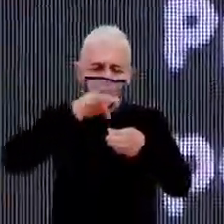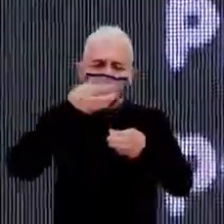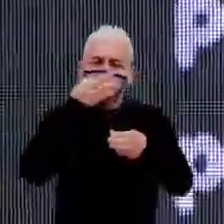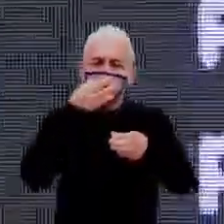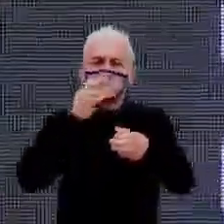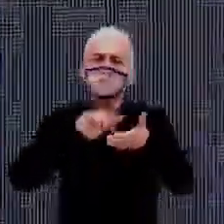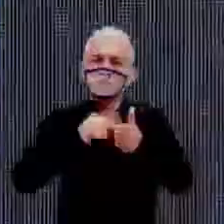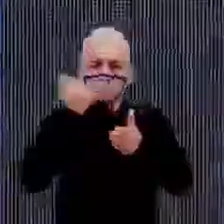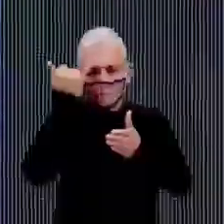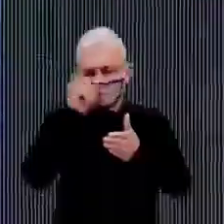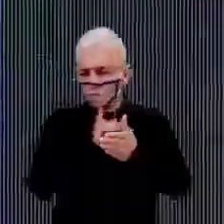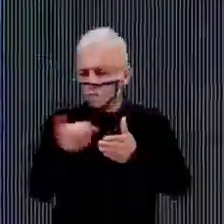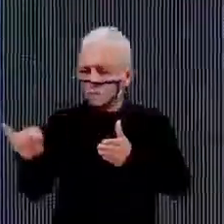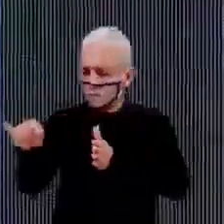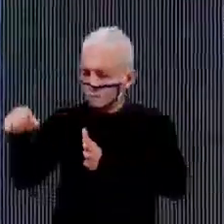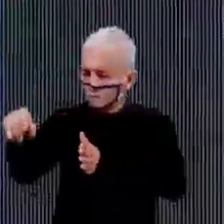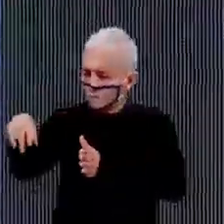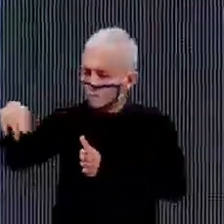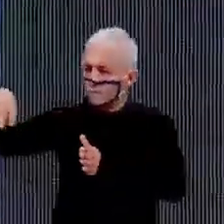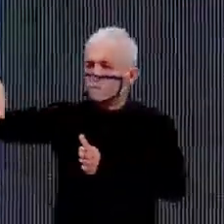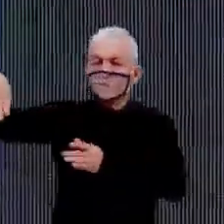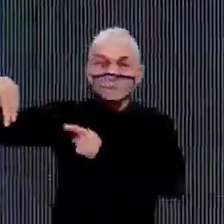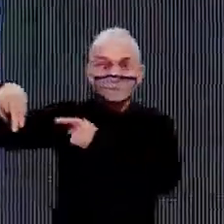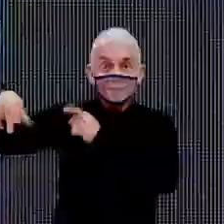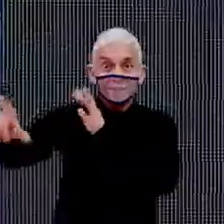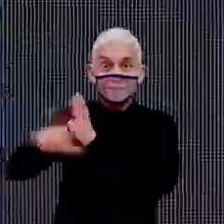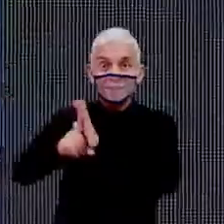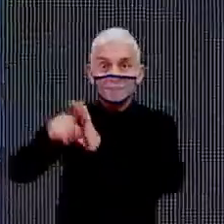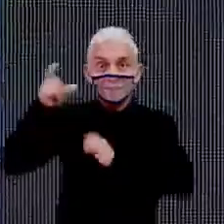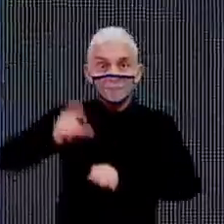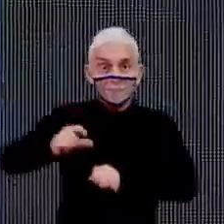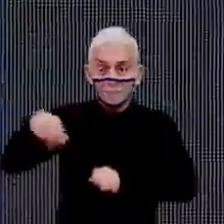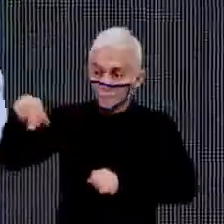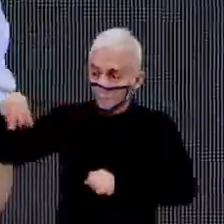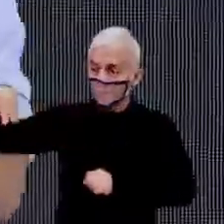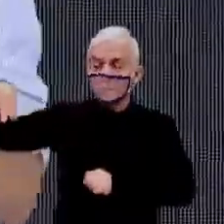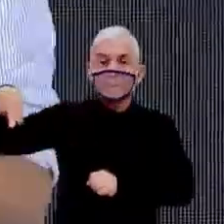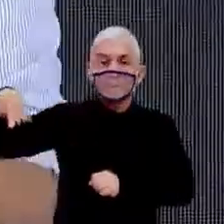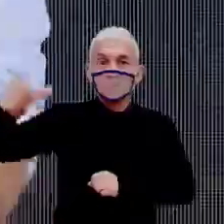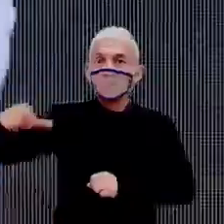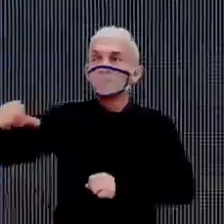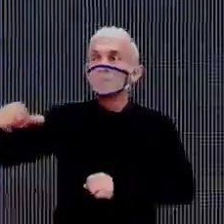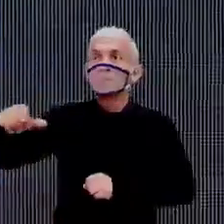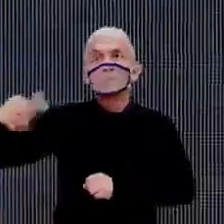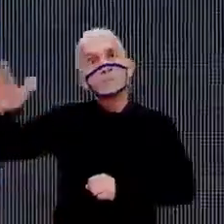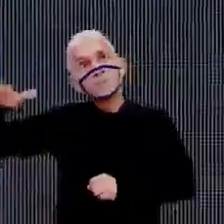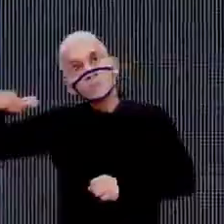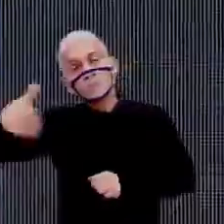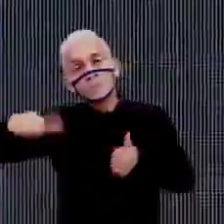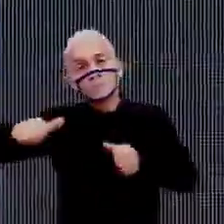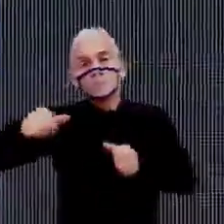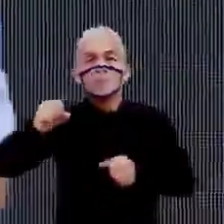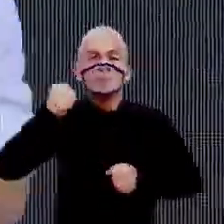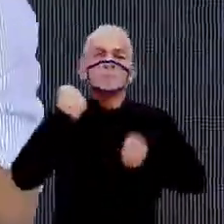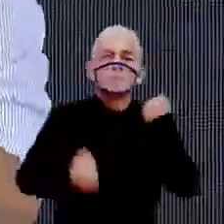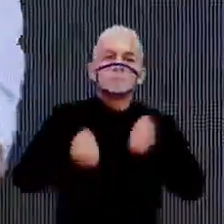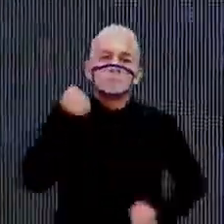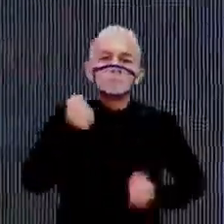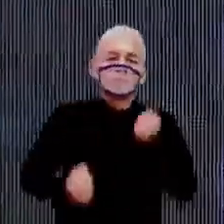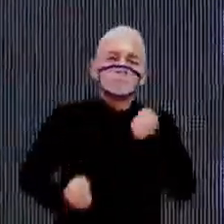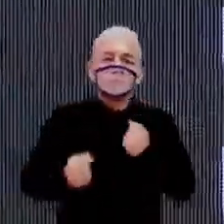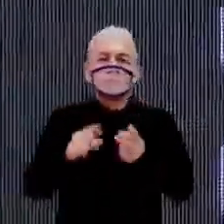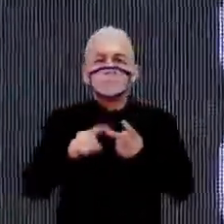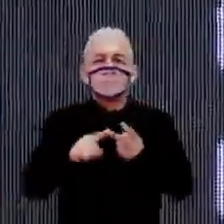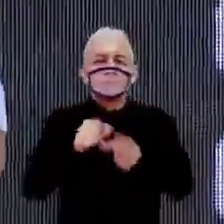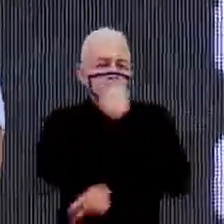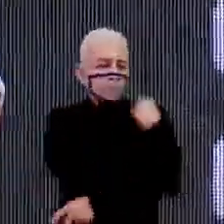recuperar el andén para quien lo use, el peatón. Para la persona que se monta en el transporte público, o el que sale a trotar, el que sale a caminar, el que